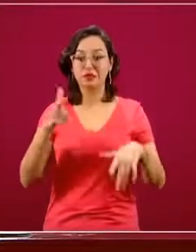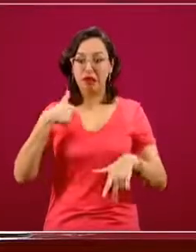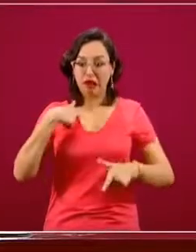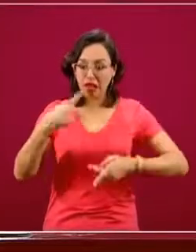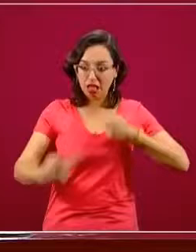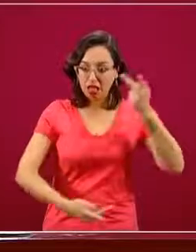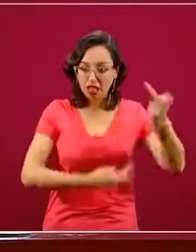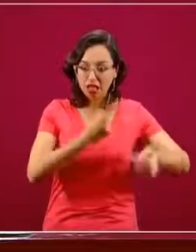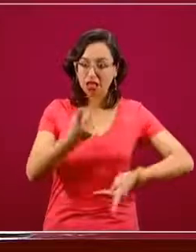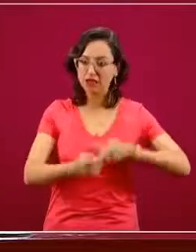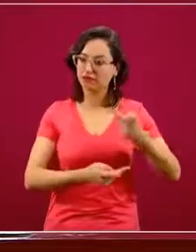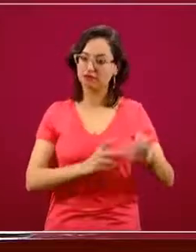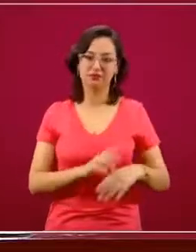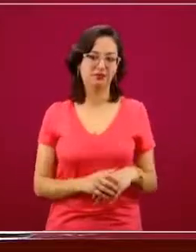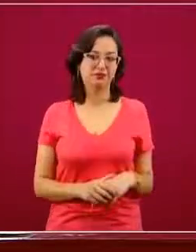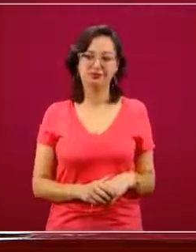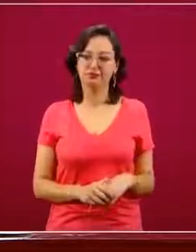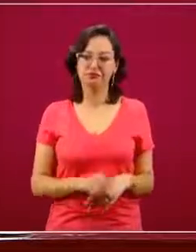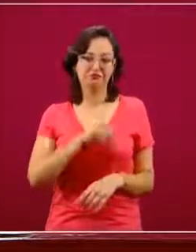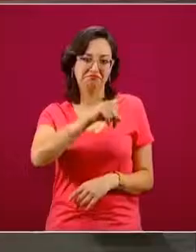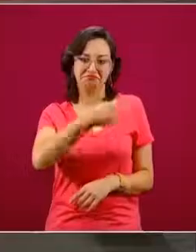que el paciente nos dice.